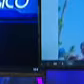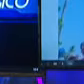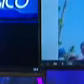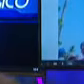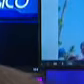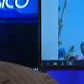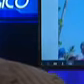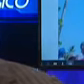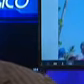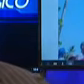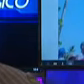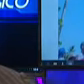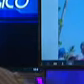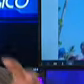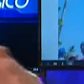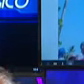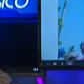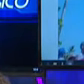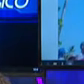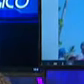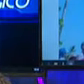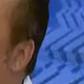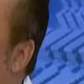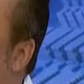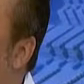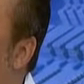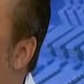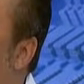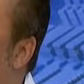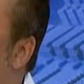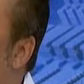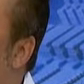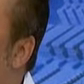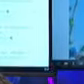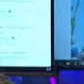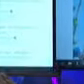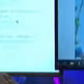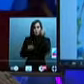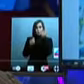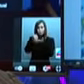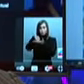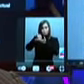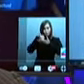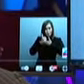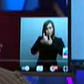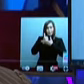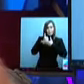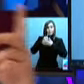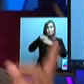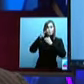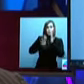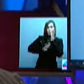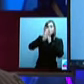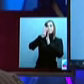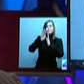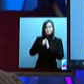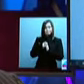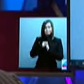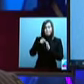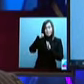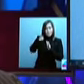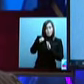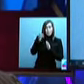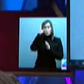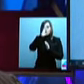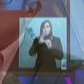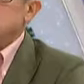si se dice que estas entraron, ¿cómo es posible que entren con 11.000 militares con ayuda de tecnología